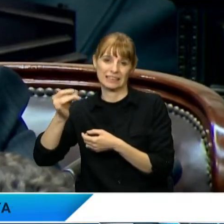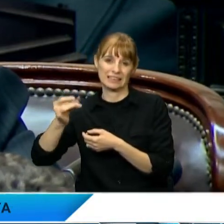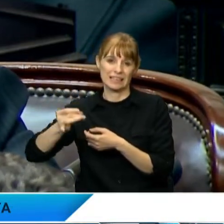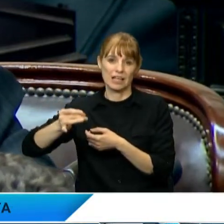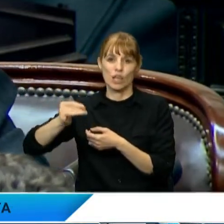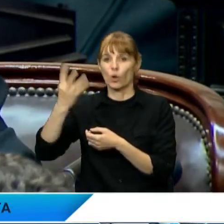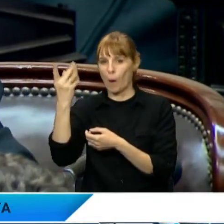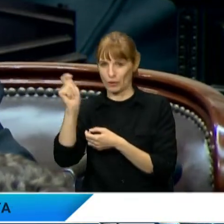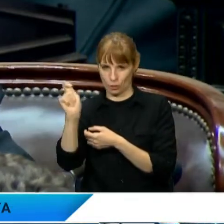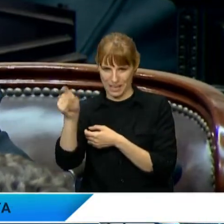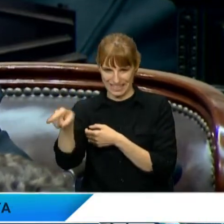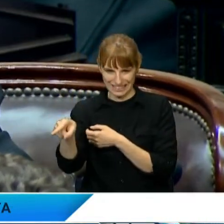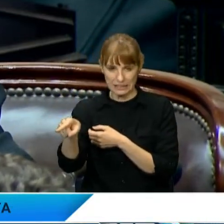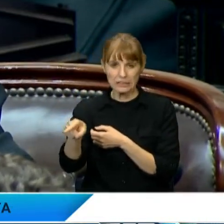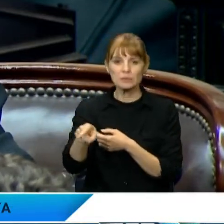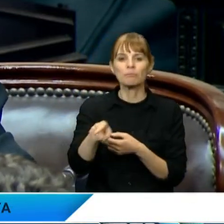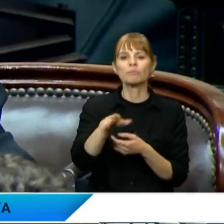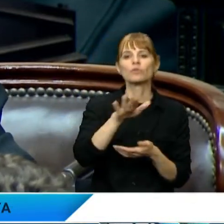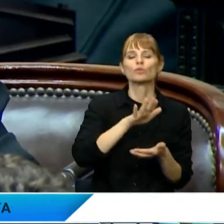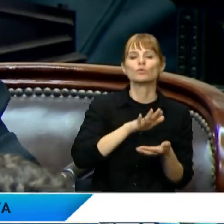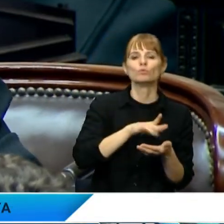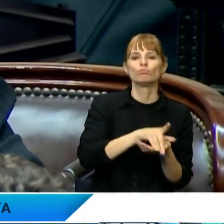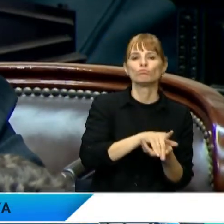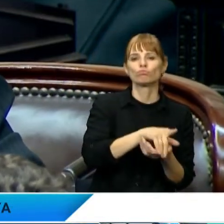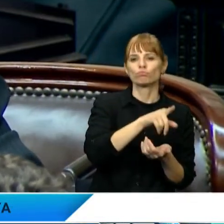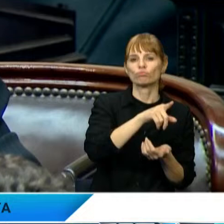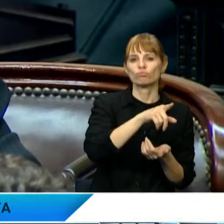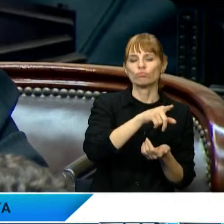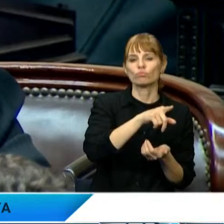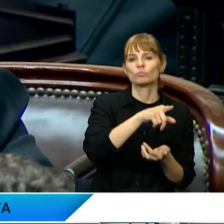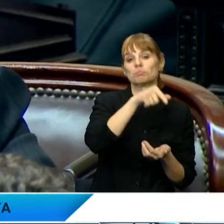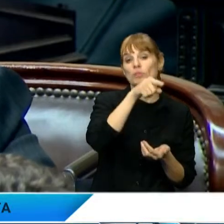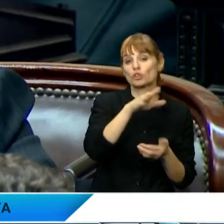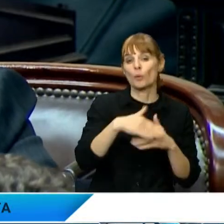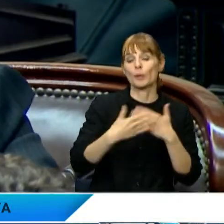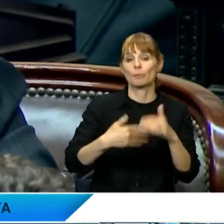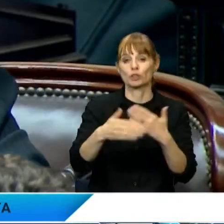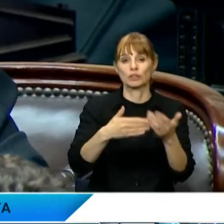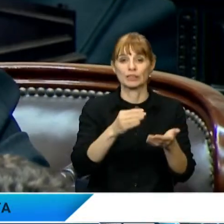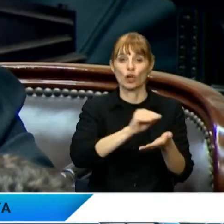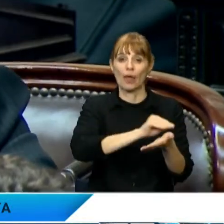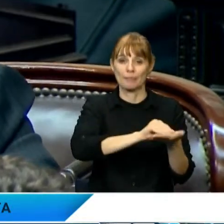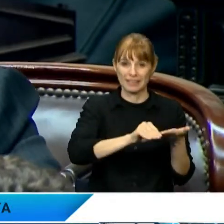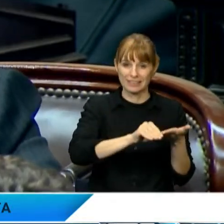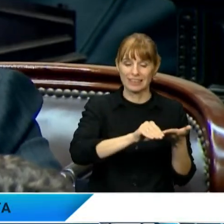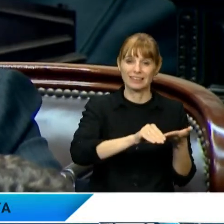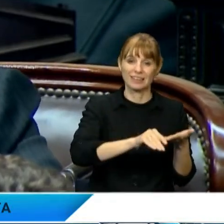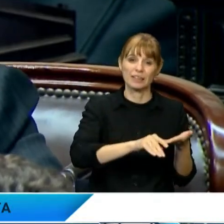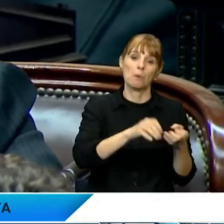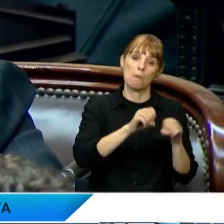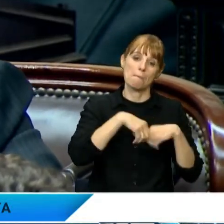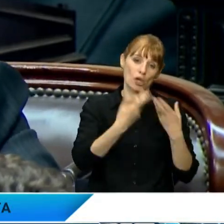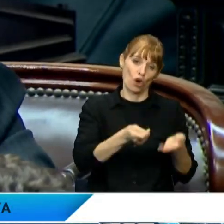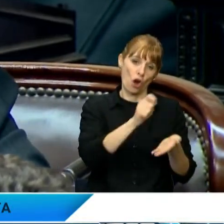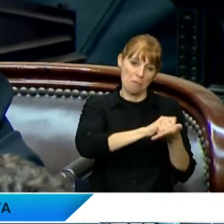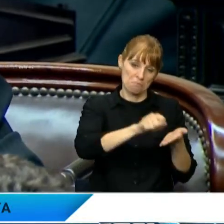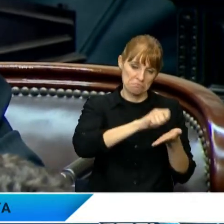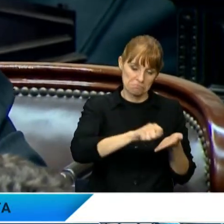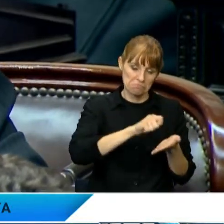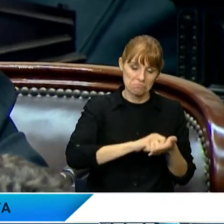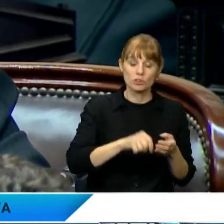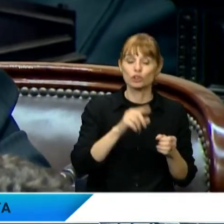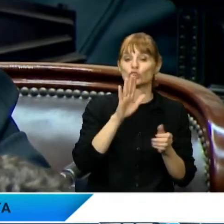arduo. En materia de silencio de administrativo, de la Ley de Procedimiento Administrativo, se mejora su redacción. En